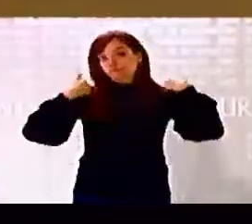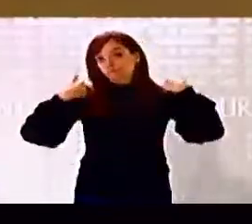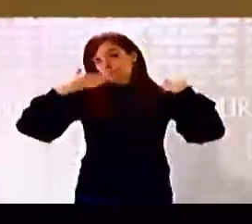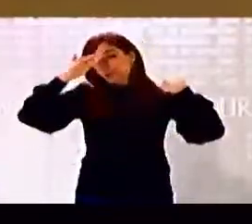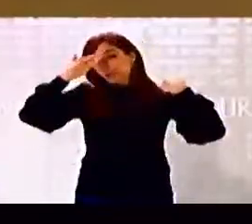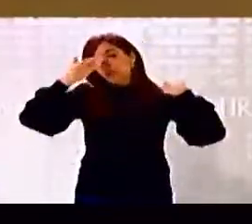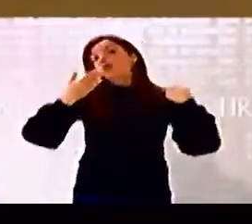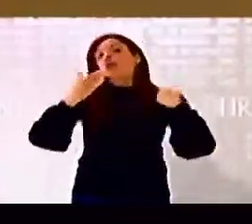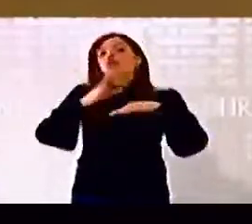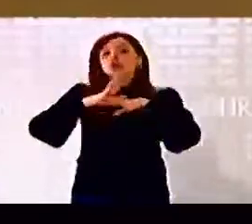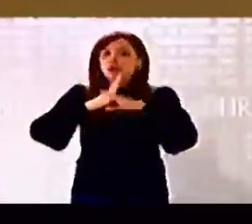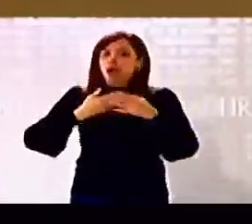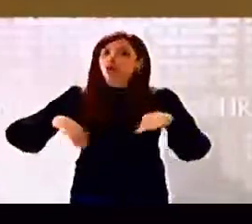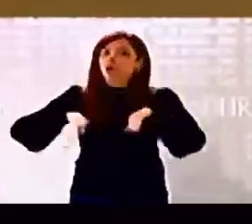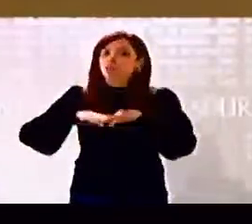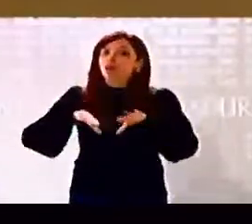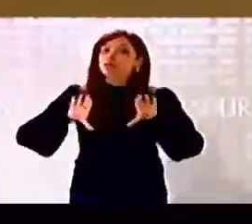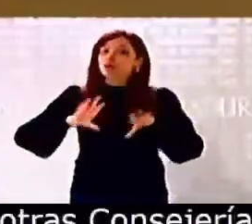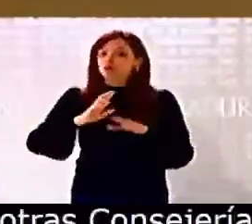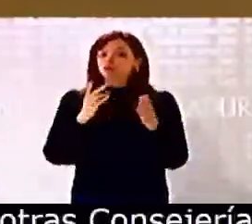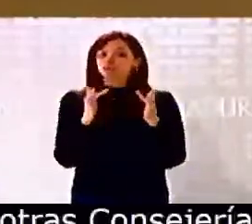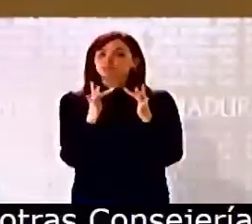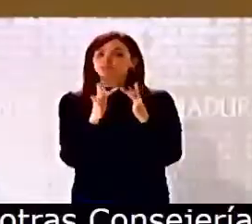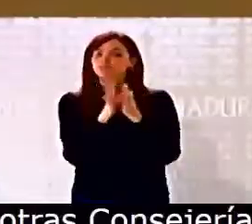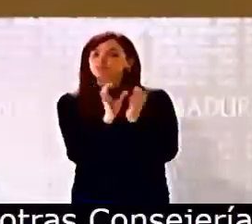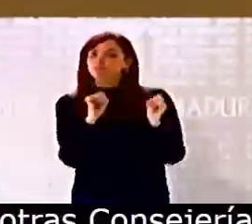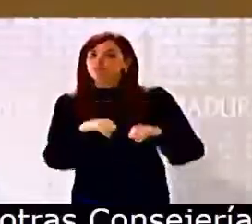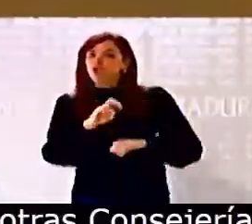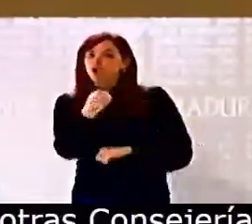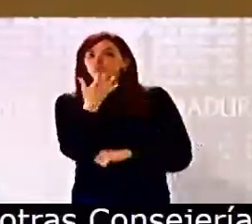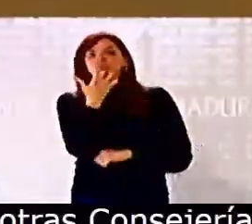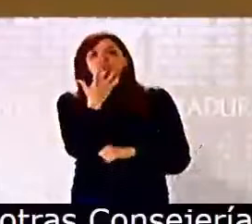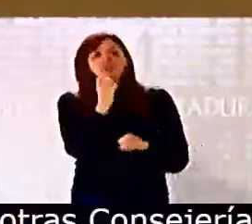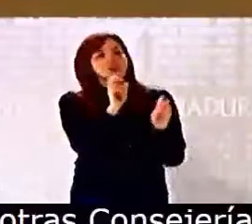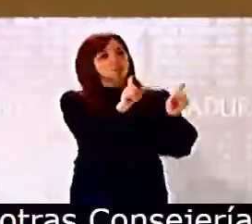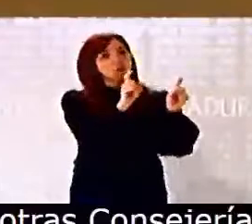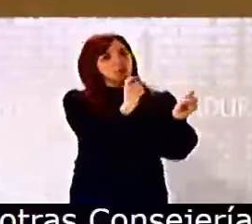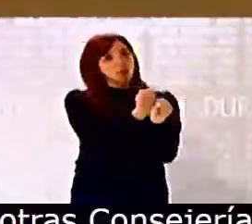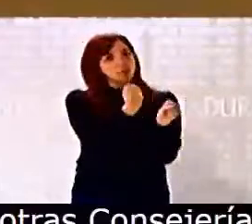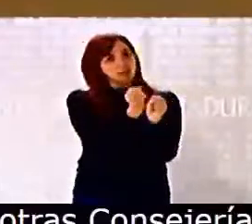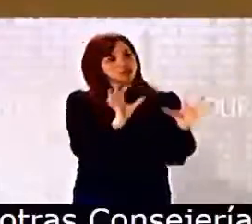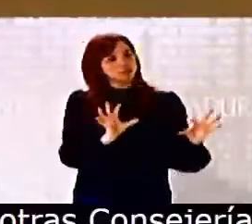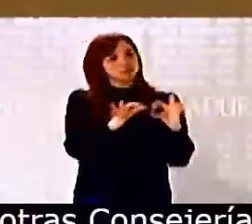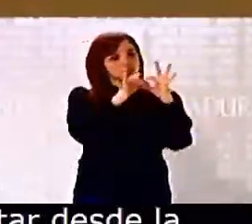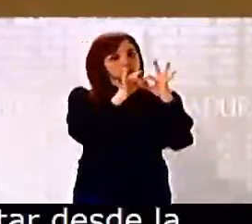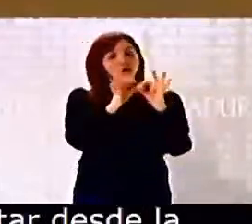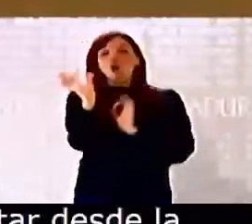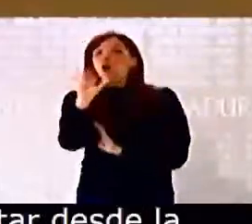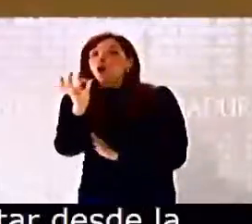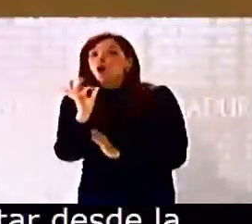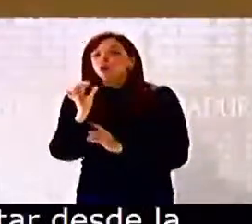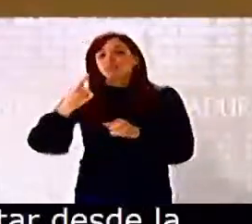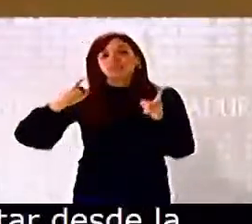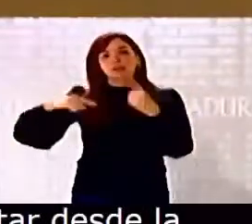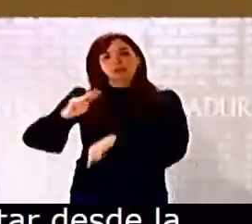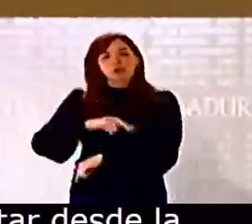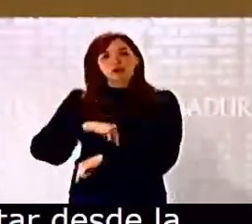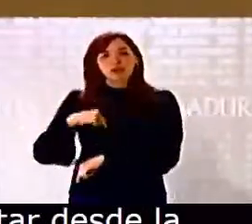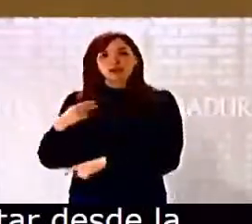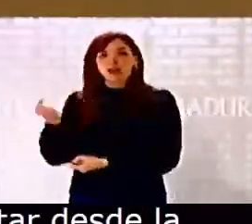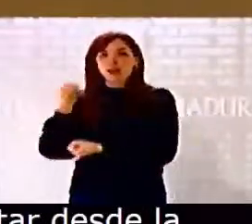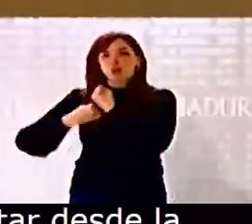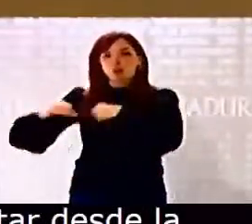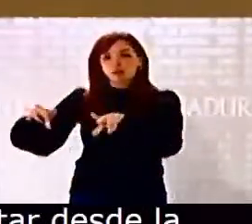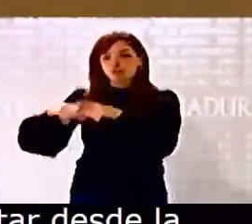de Igualdad, como es la Consejería de Educación y Empleo y como es también la Dirección General de Economía